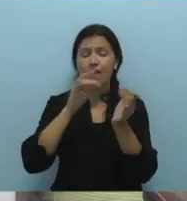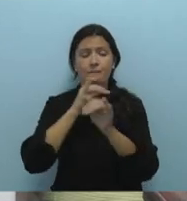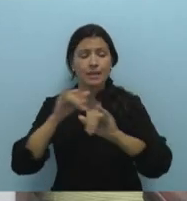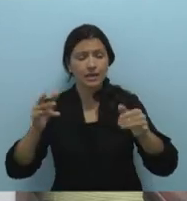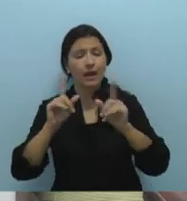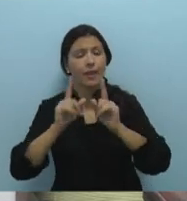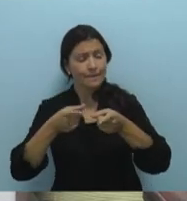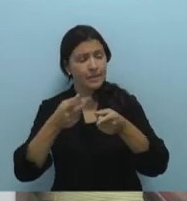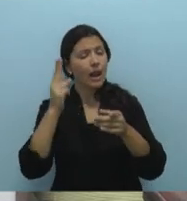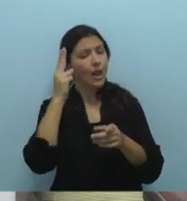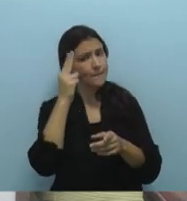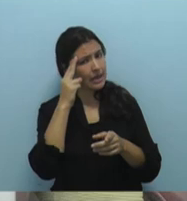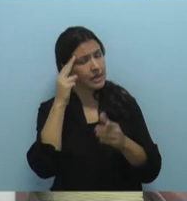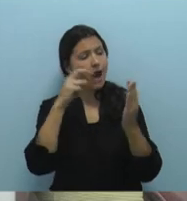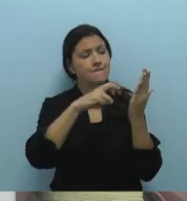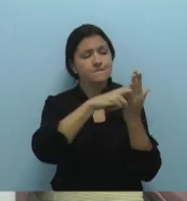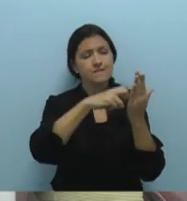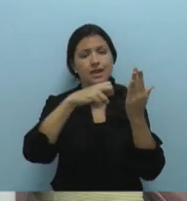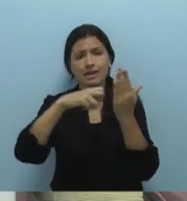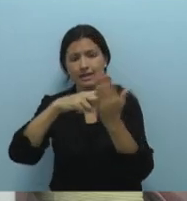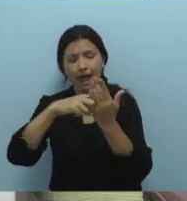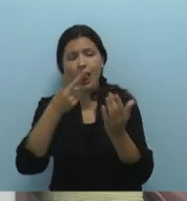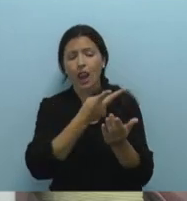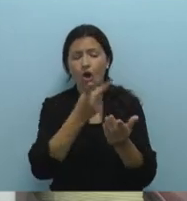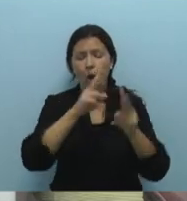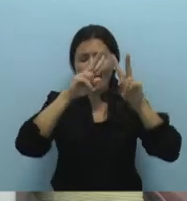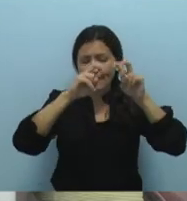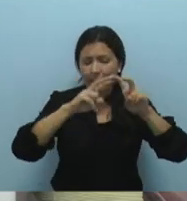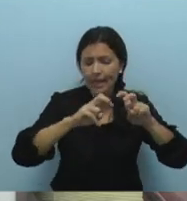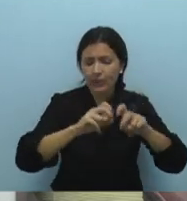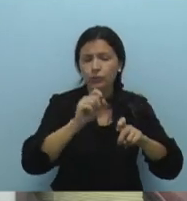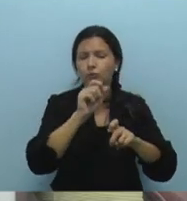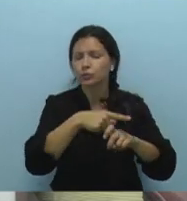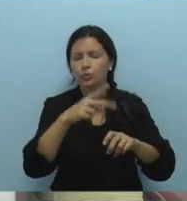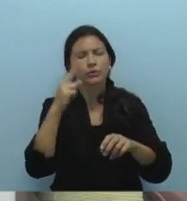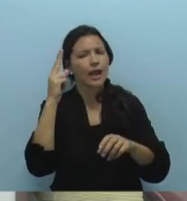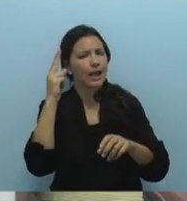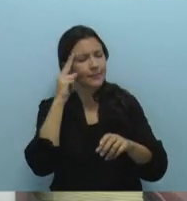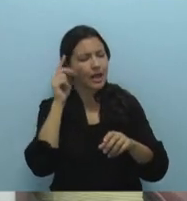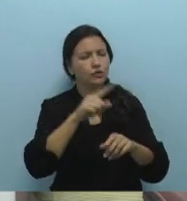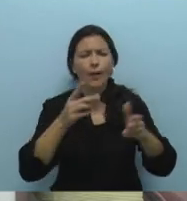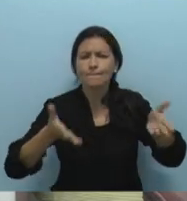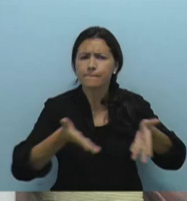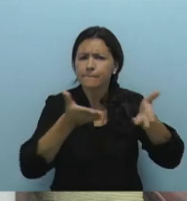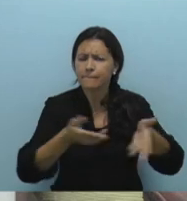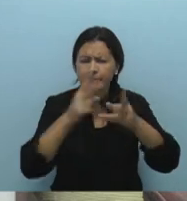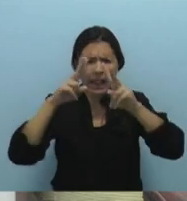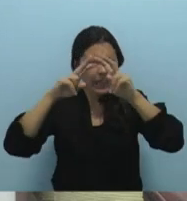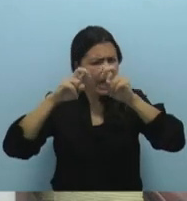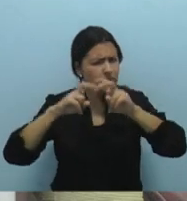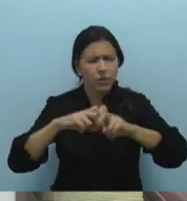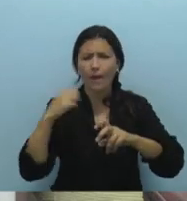dos fiscales que llevaron a cabo esta investigación y que impulsaron las investigaciones